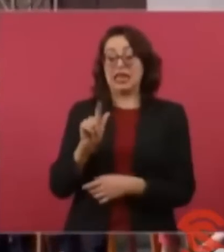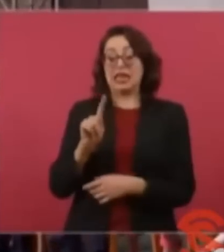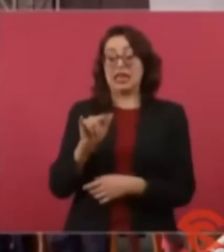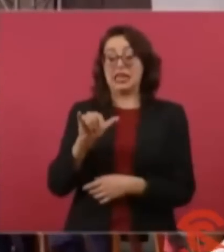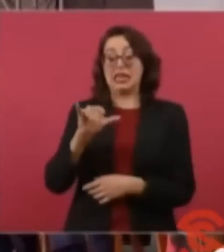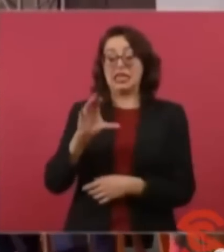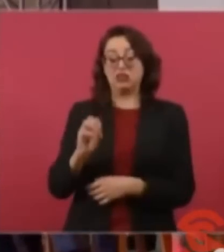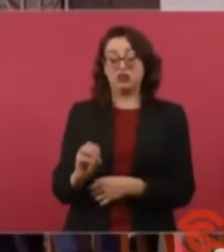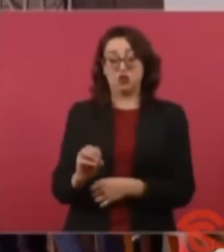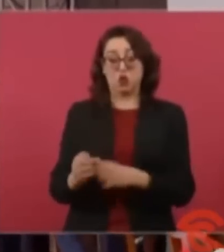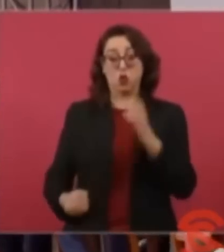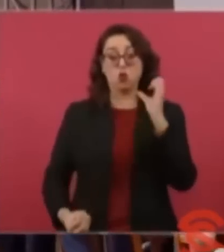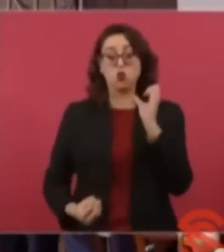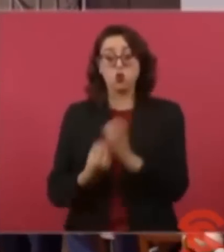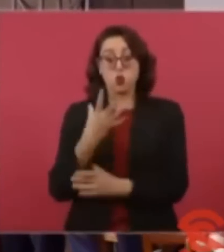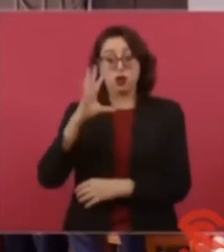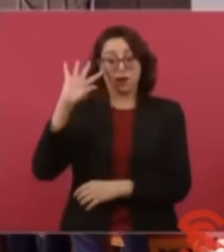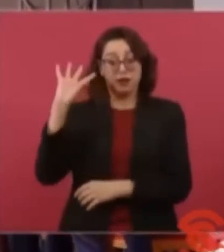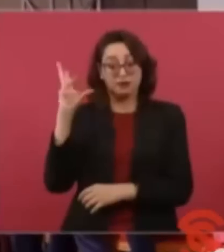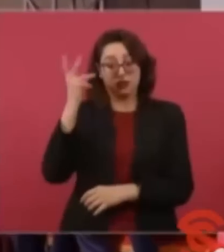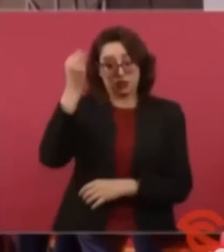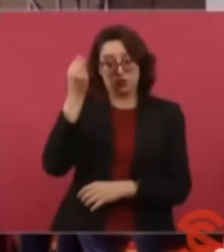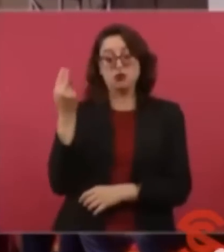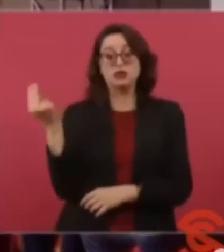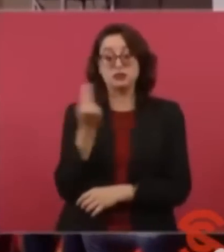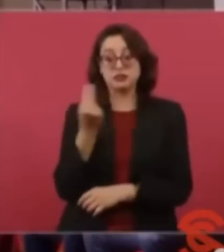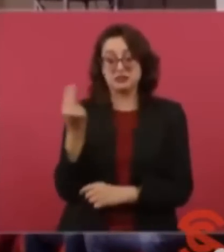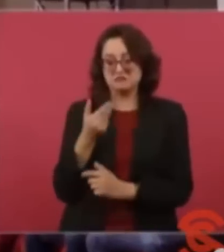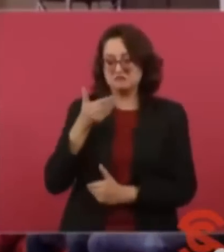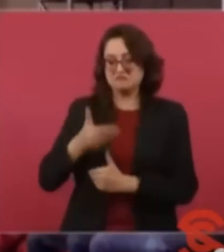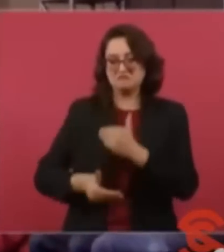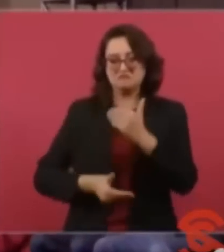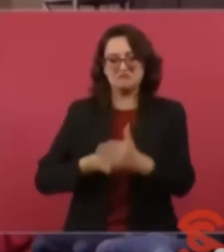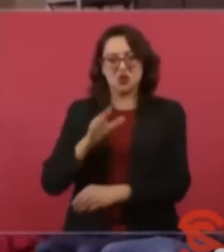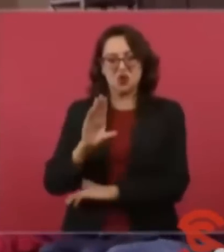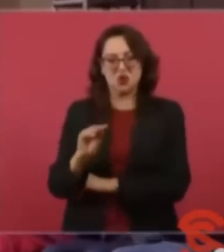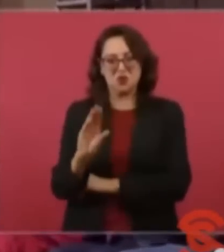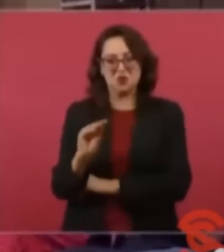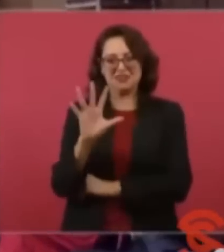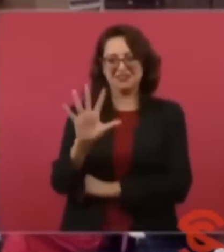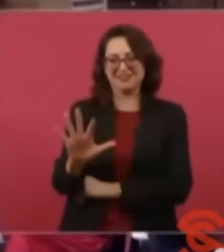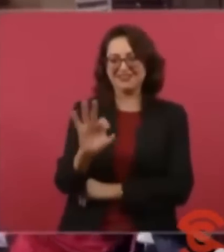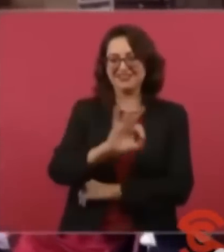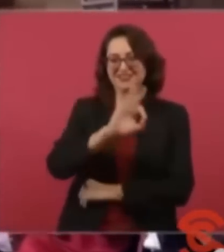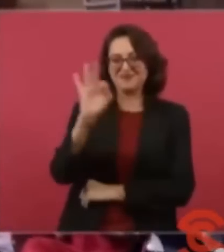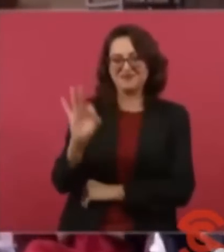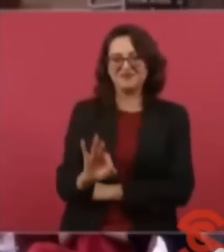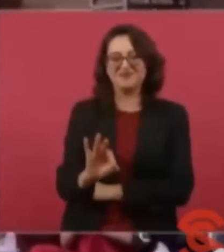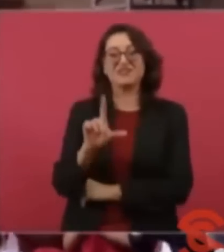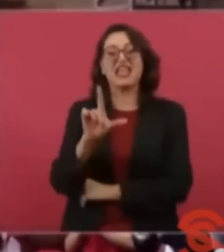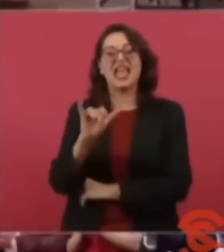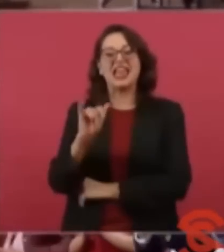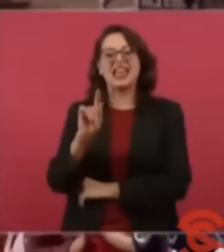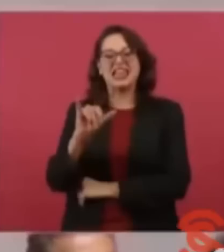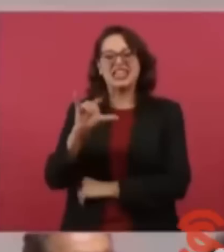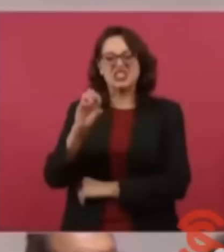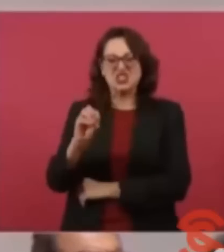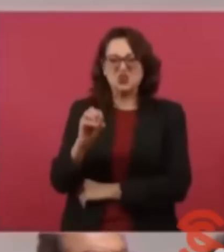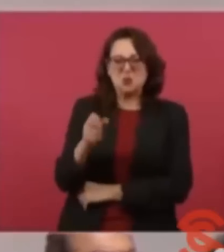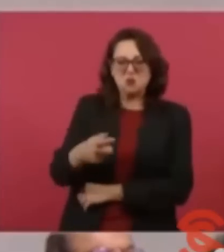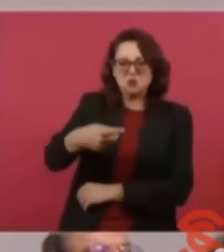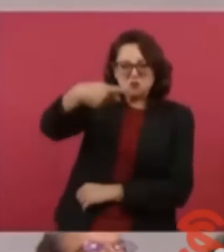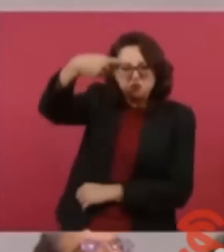llevamos un avance del 95%. Y solo les recuerdo que el litio es de la